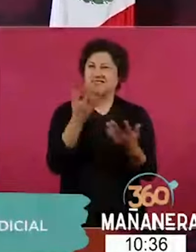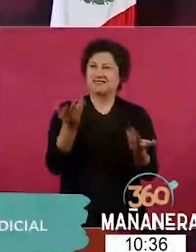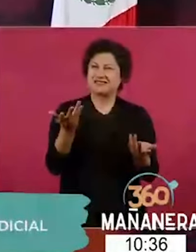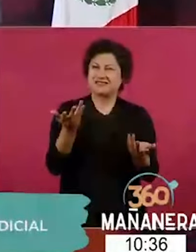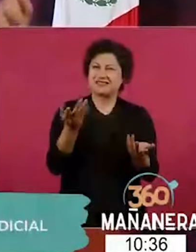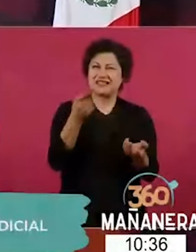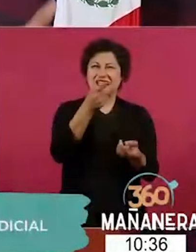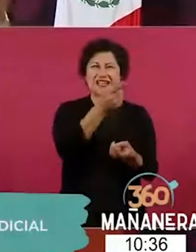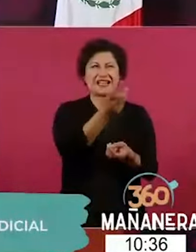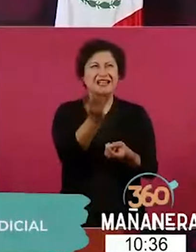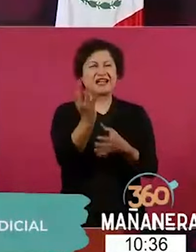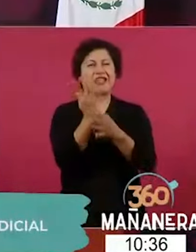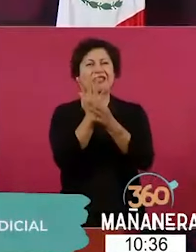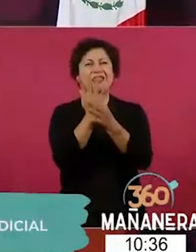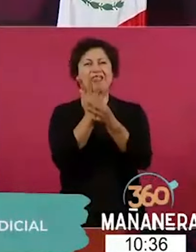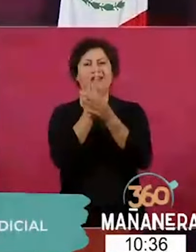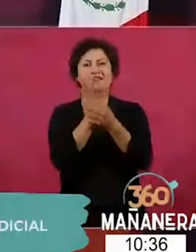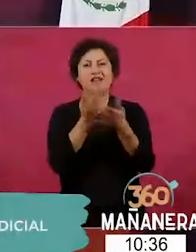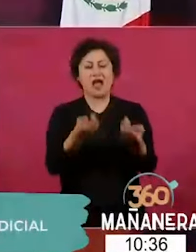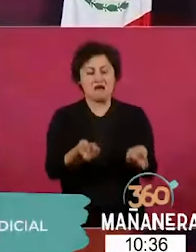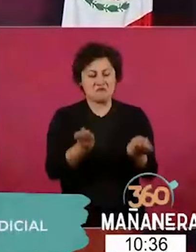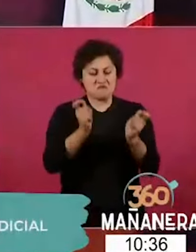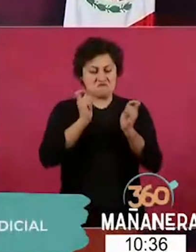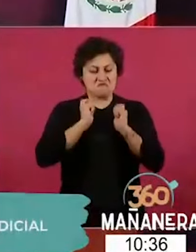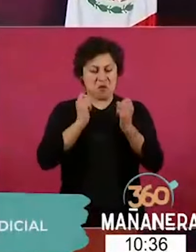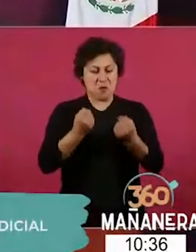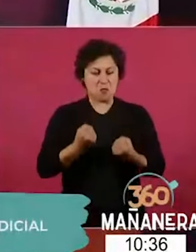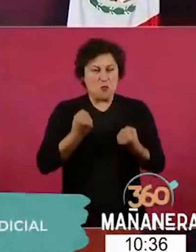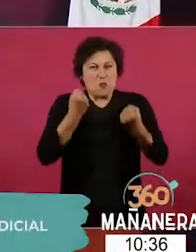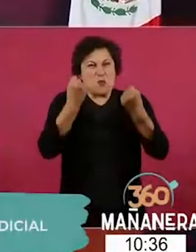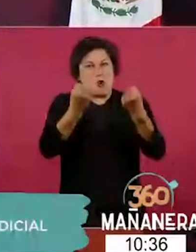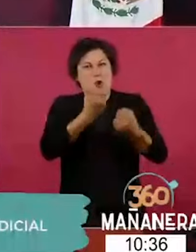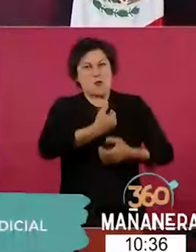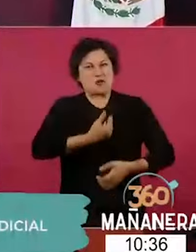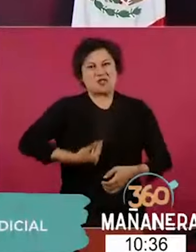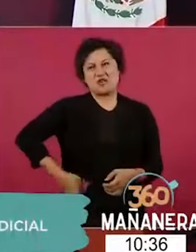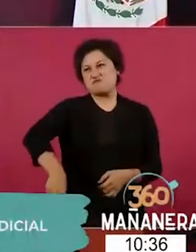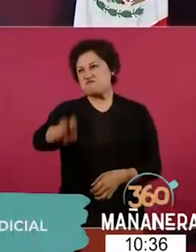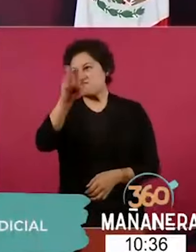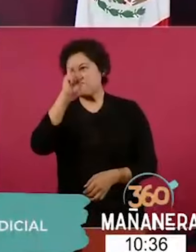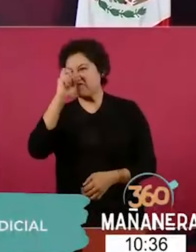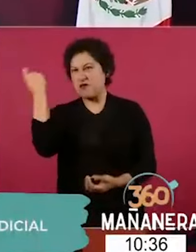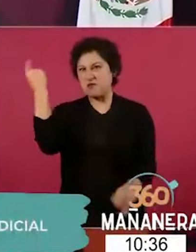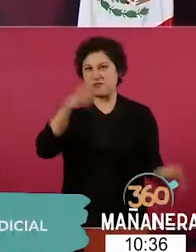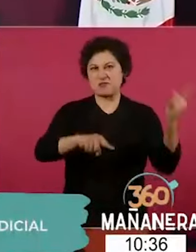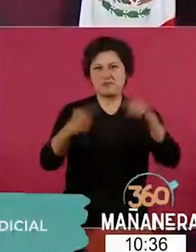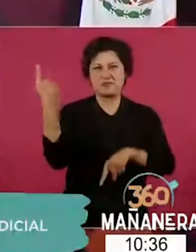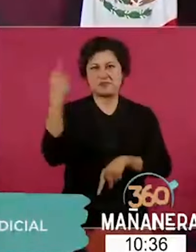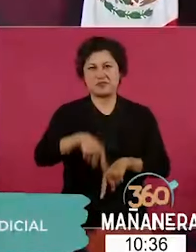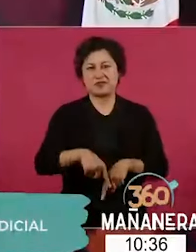una dictadura en México eso no es serio